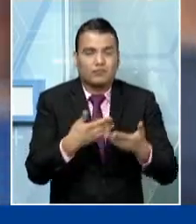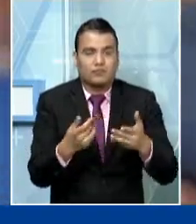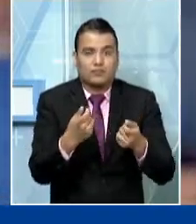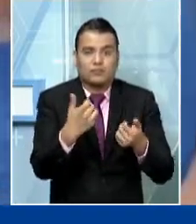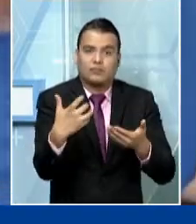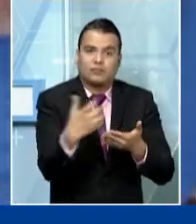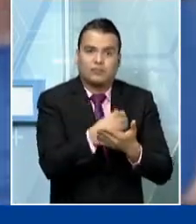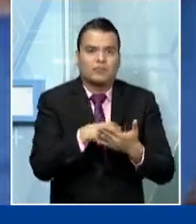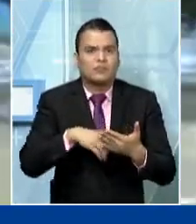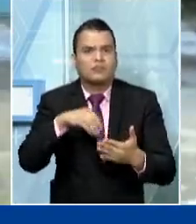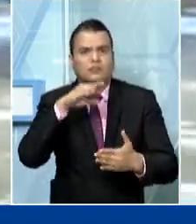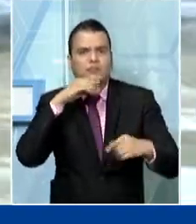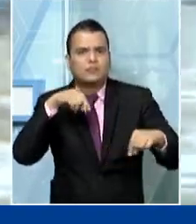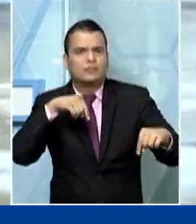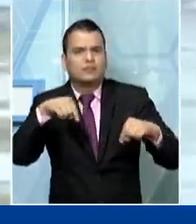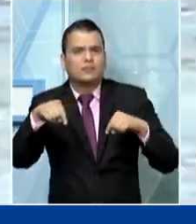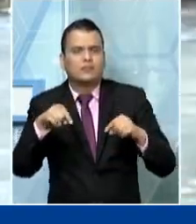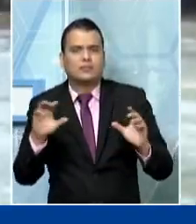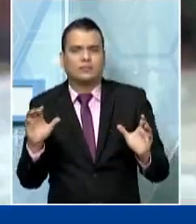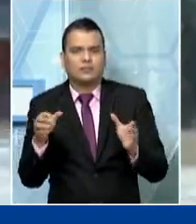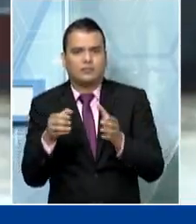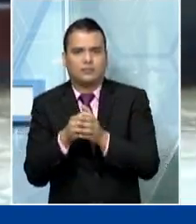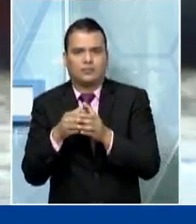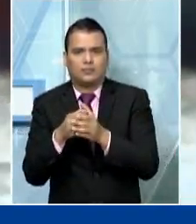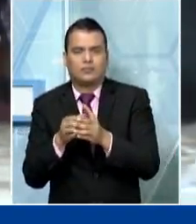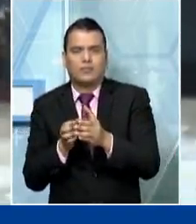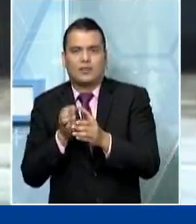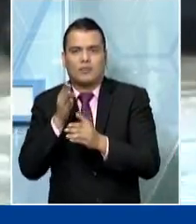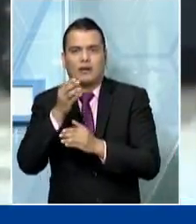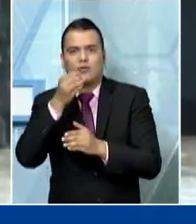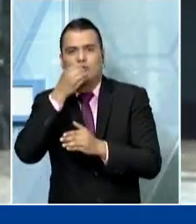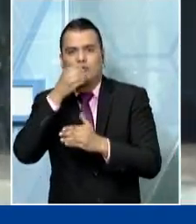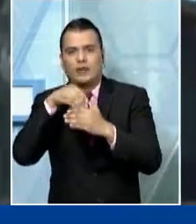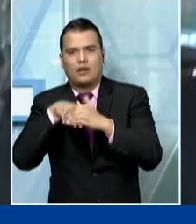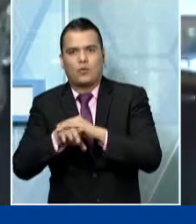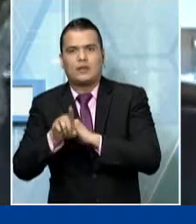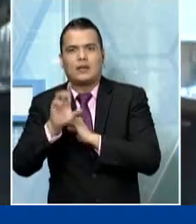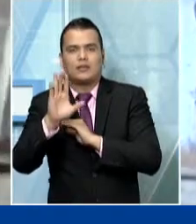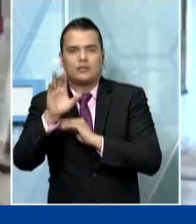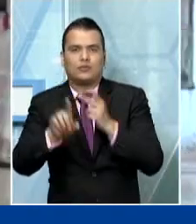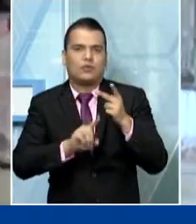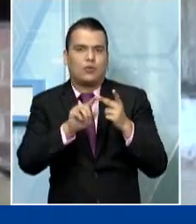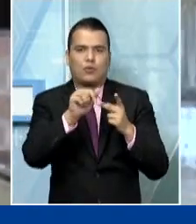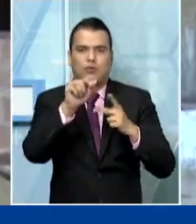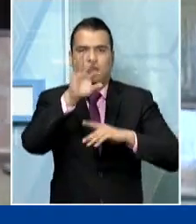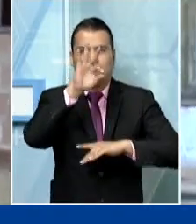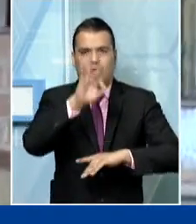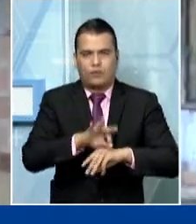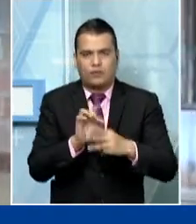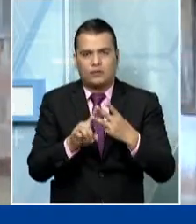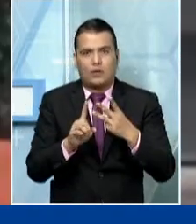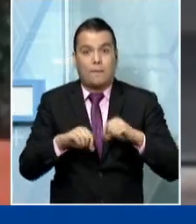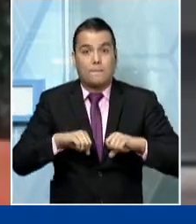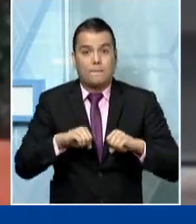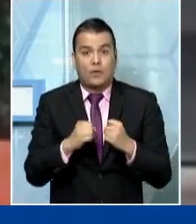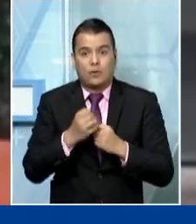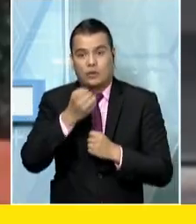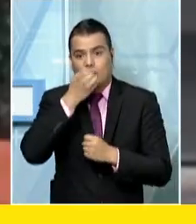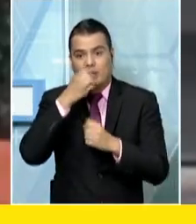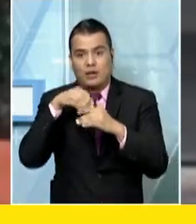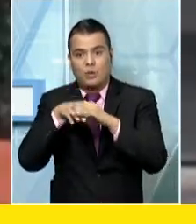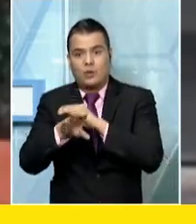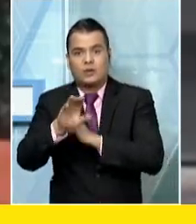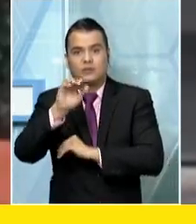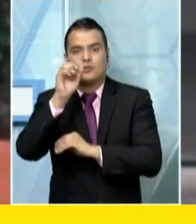recaudados serán administrados en su totalidad por la Asociación de Bancos de Alimentos, Colombia Cuida Colombia y el Banco de Alimentos de Bogotá. Es el momento